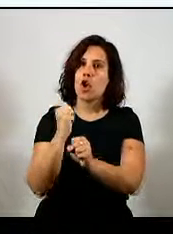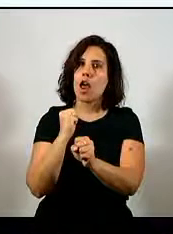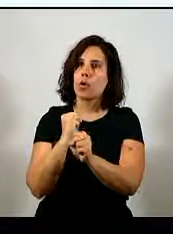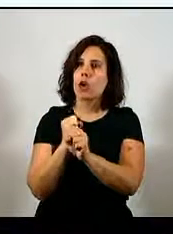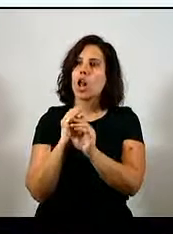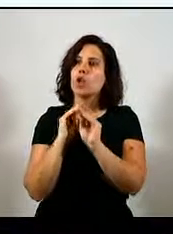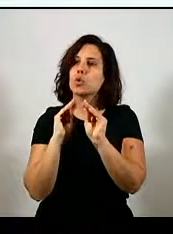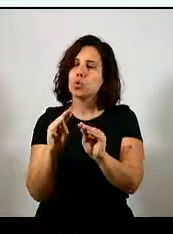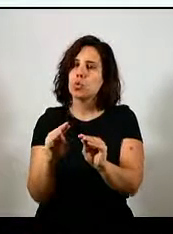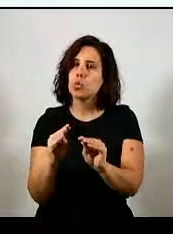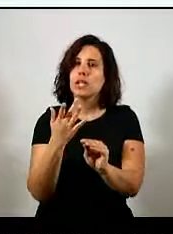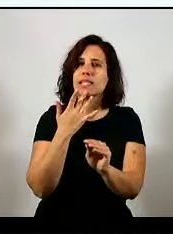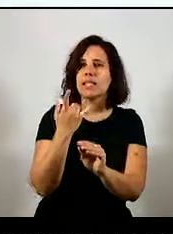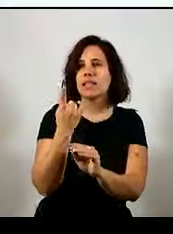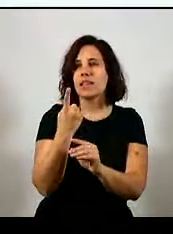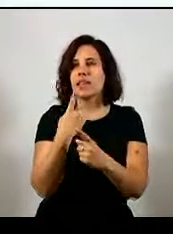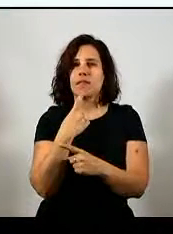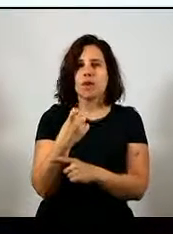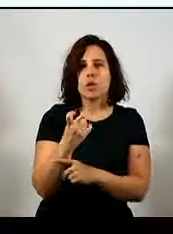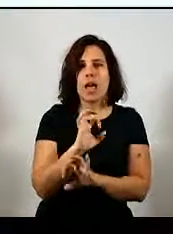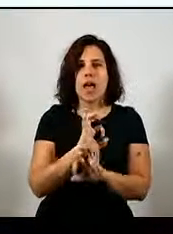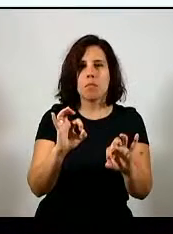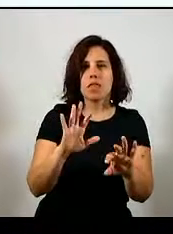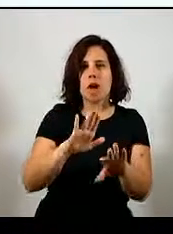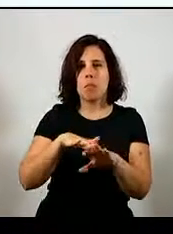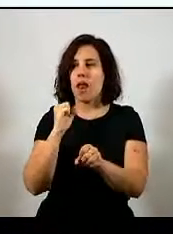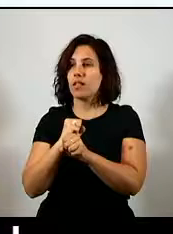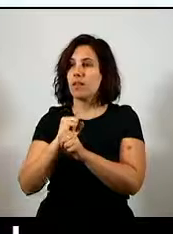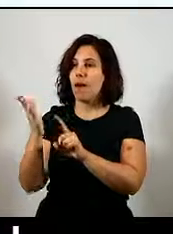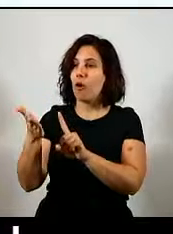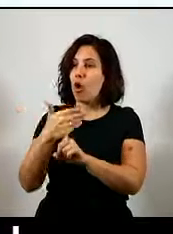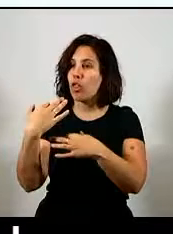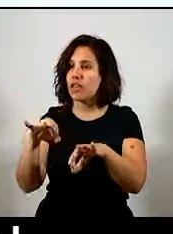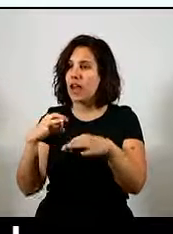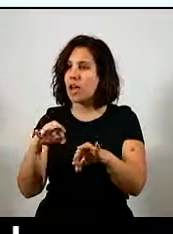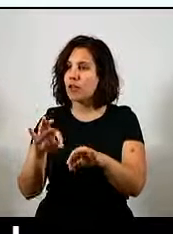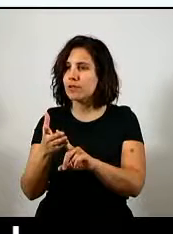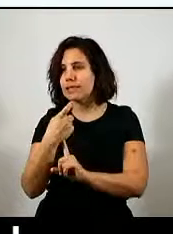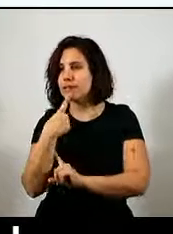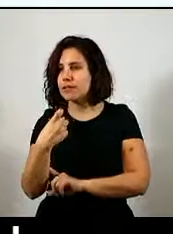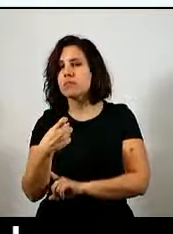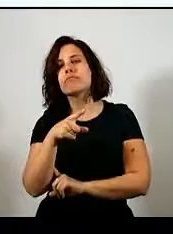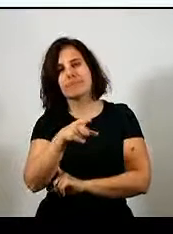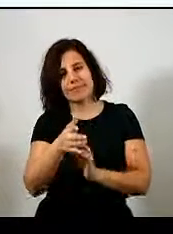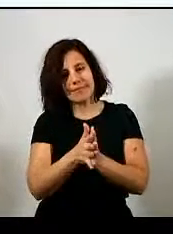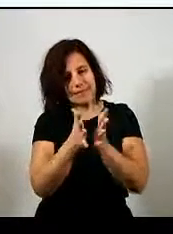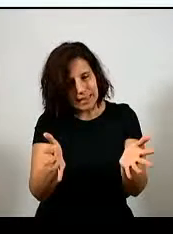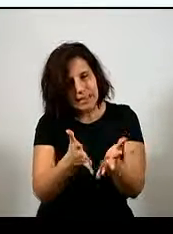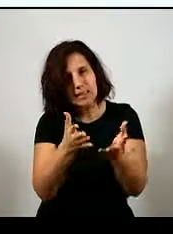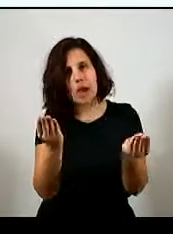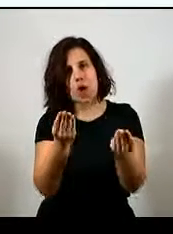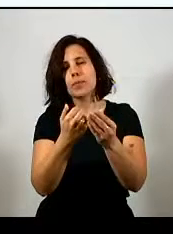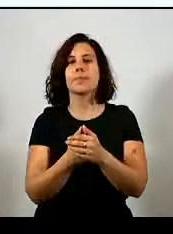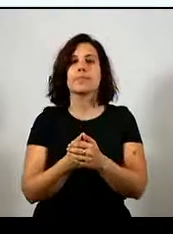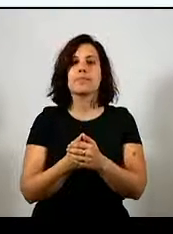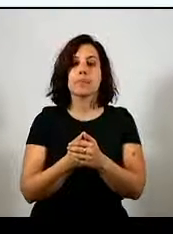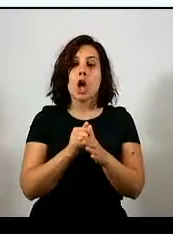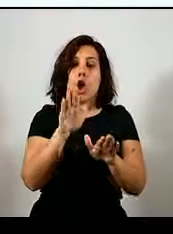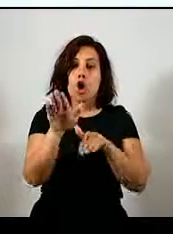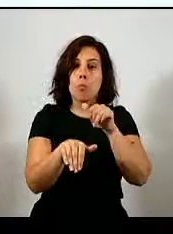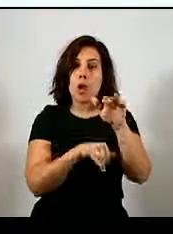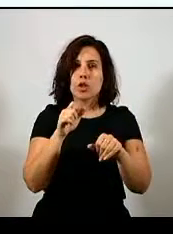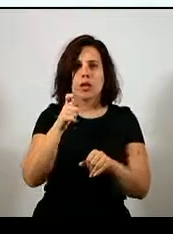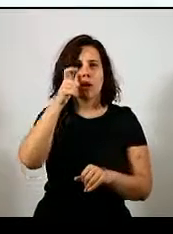dificultades especiales de acceso al mercado laboral. Esta convocatoria, que tendrá una duración de 1 año, cuenta